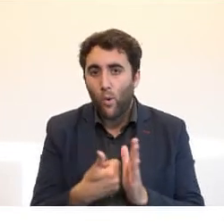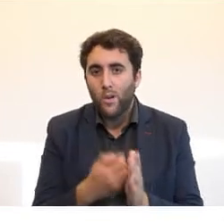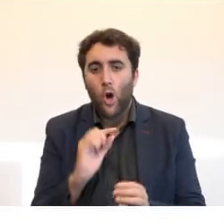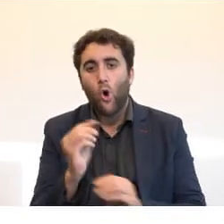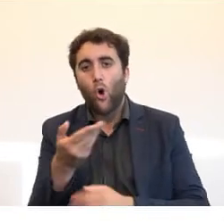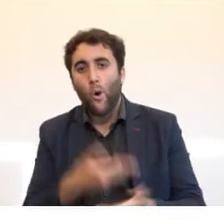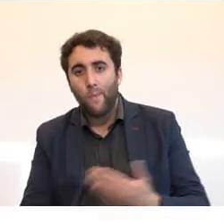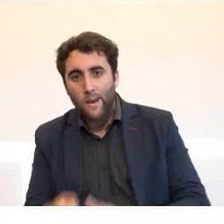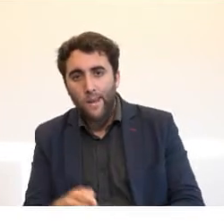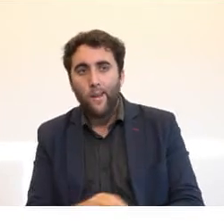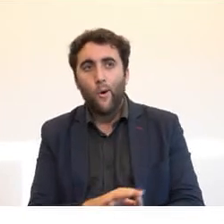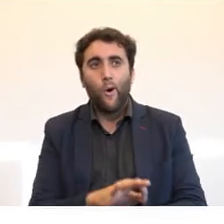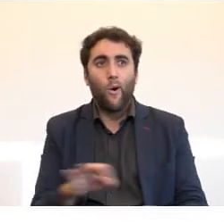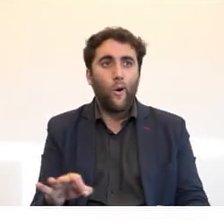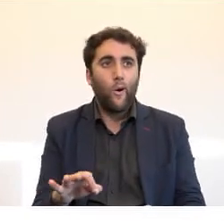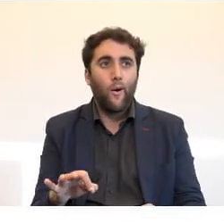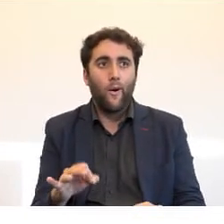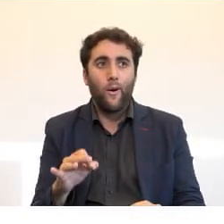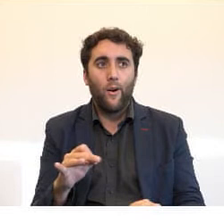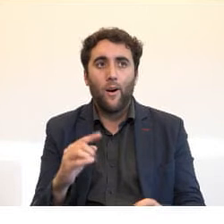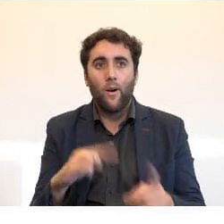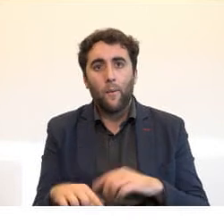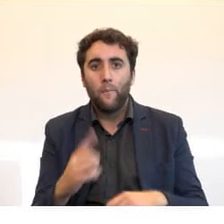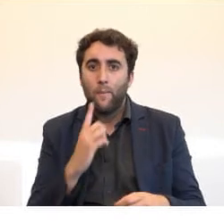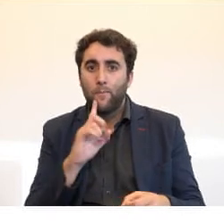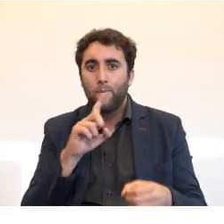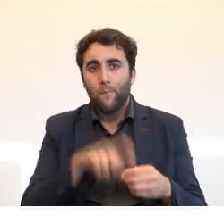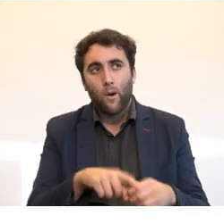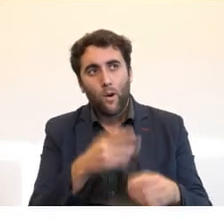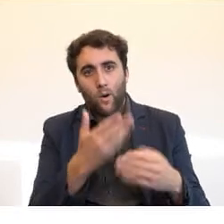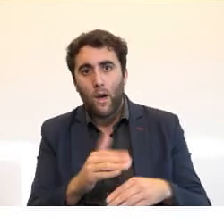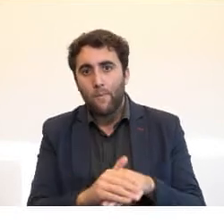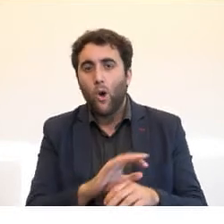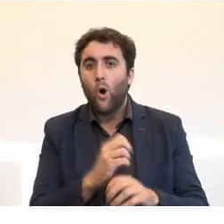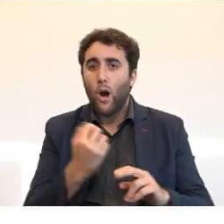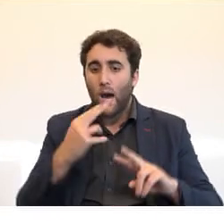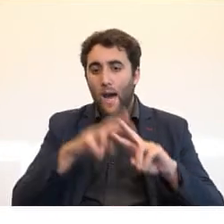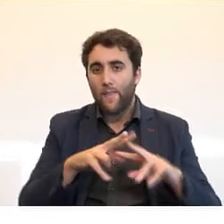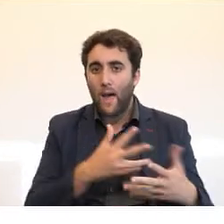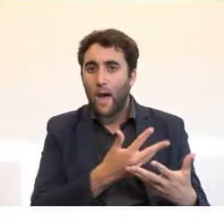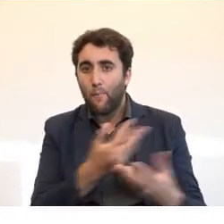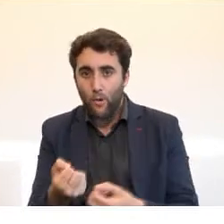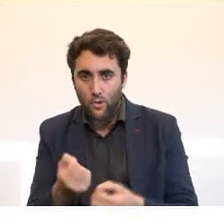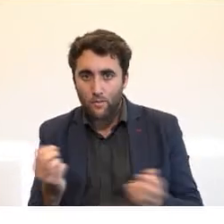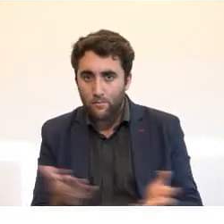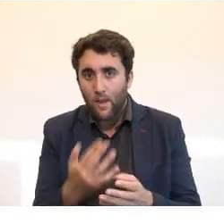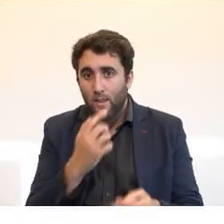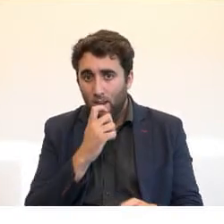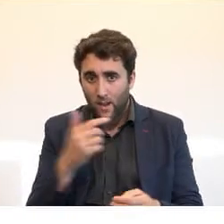compartir o fidelizarse, colegiarse con un hashtag que promueve cierto